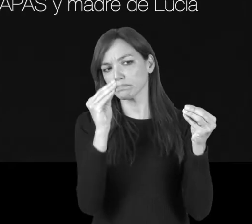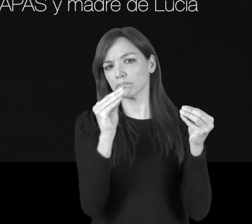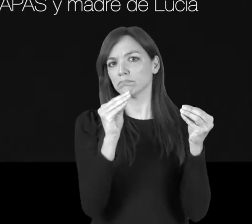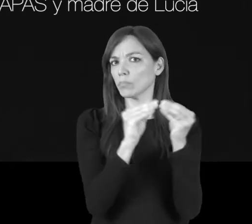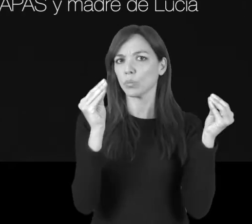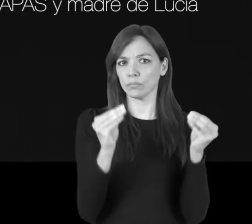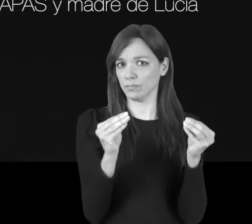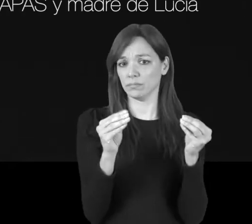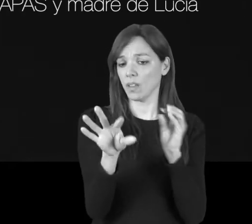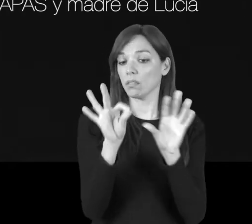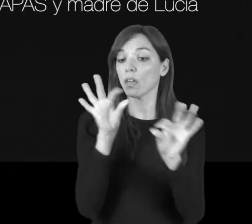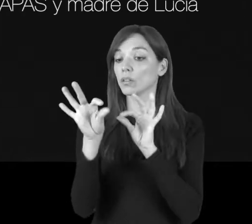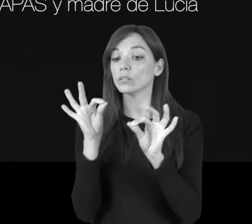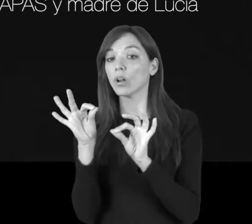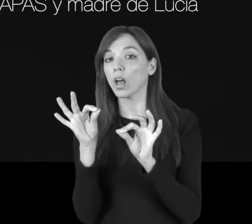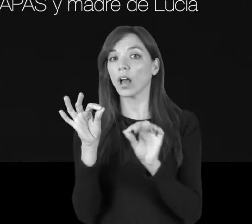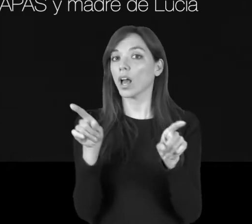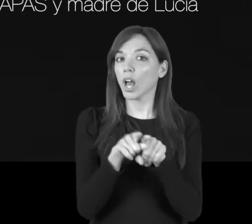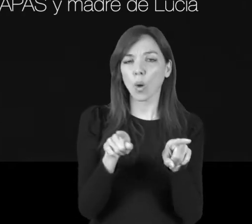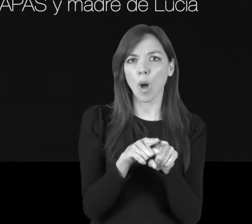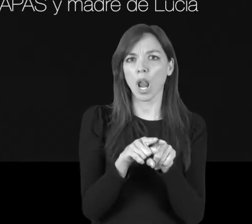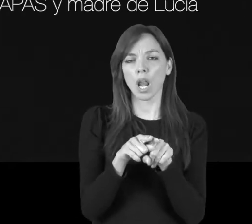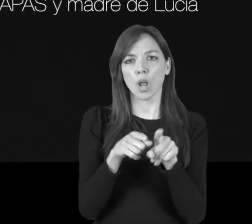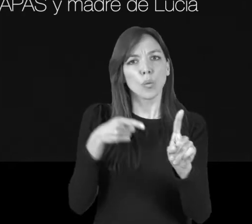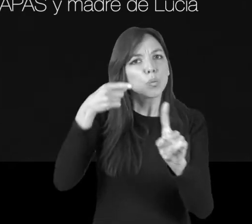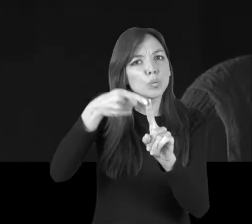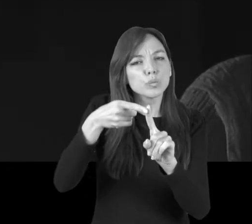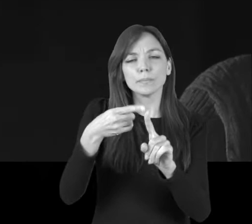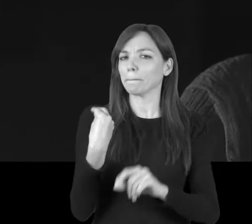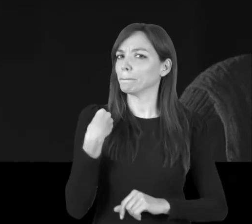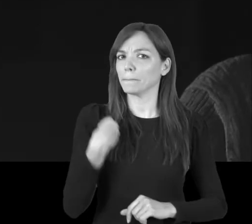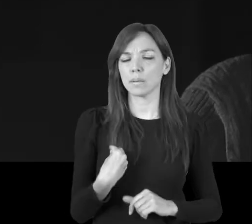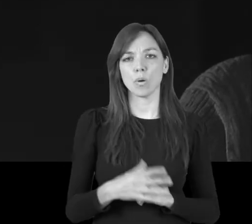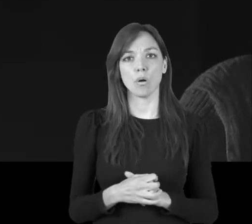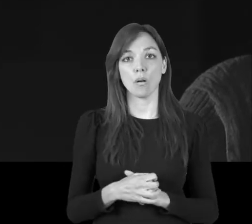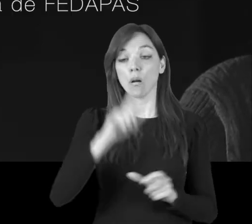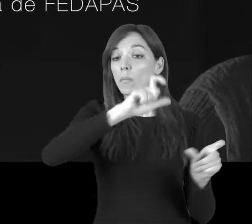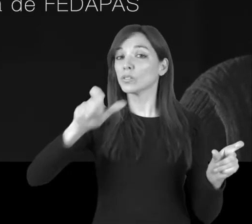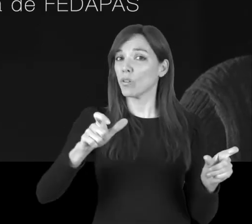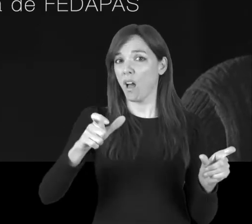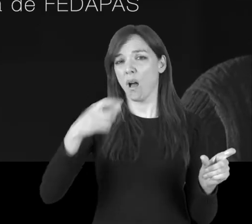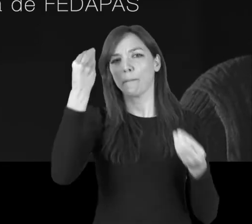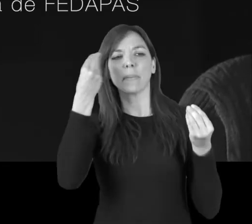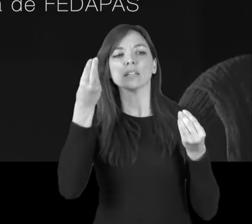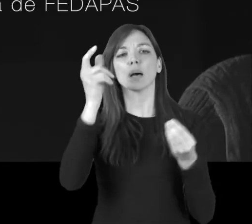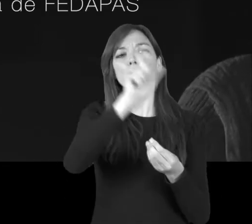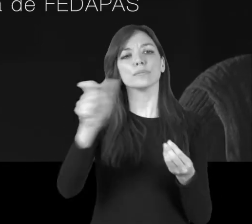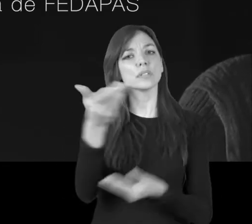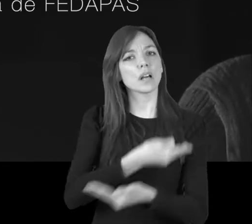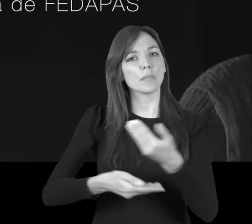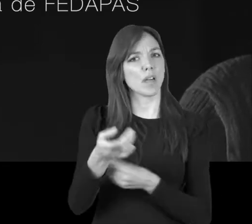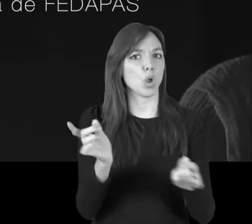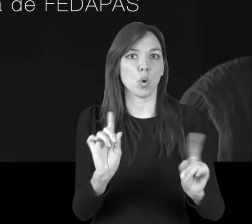mismas opciones y que estamos buscando lo mismo. Y que la gente no piense que la discapacidad es un